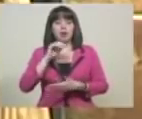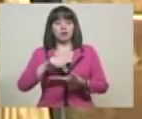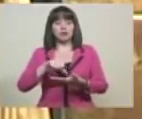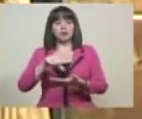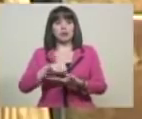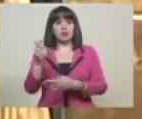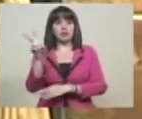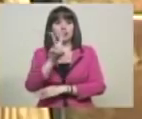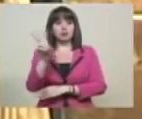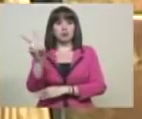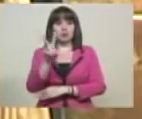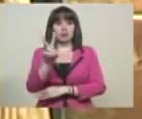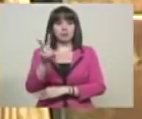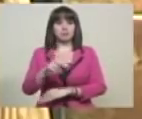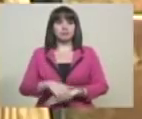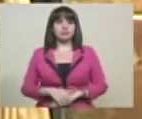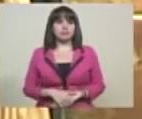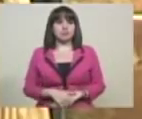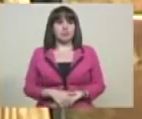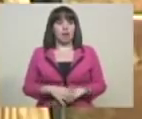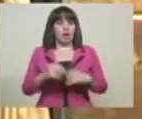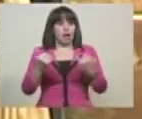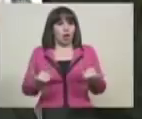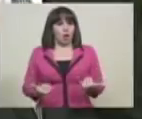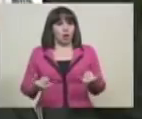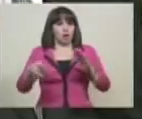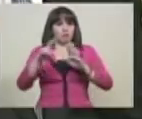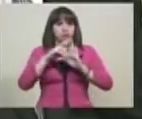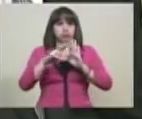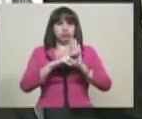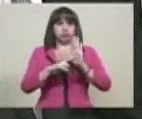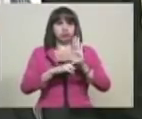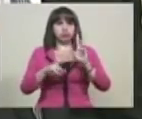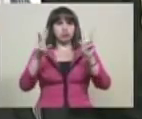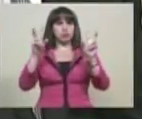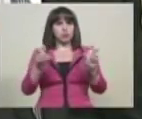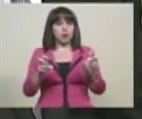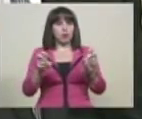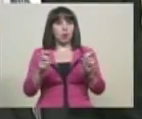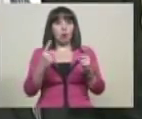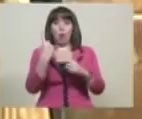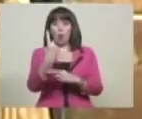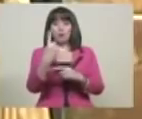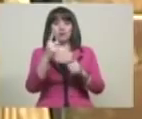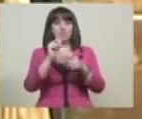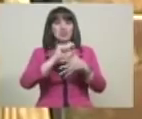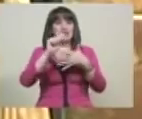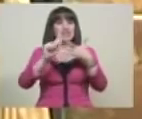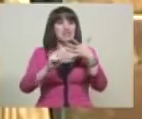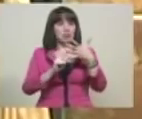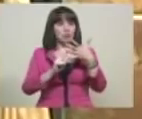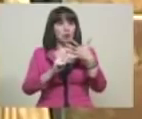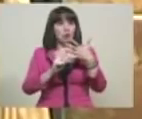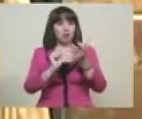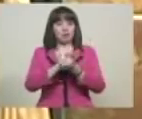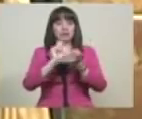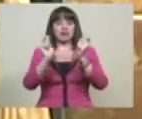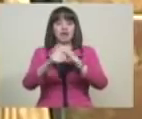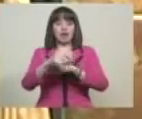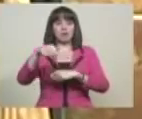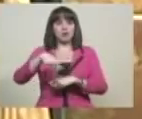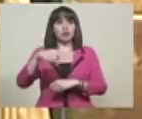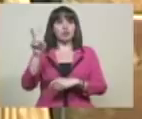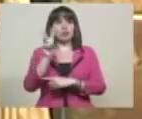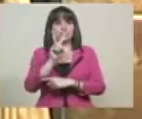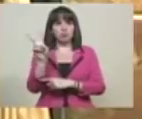de Venezuela. Vamos a establecer un solo tipo de cambio fluctuante,